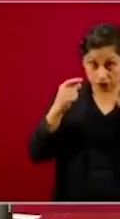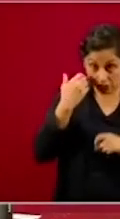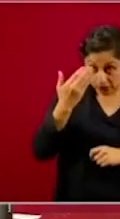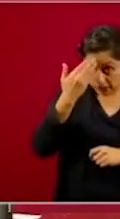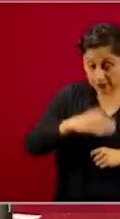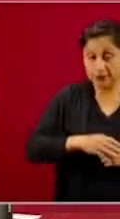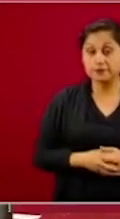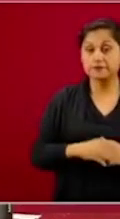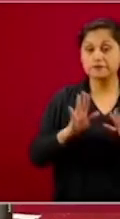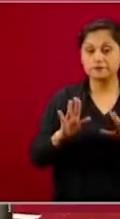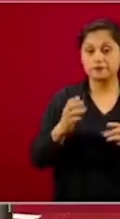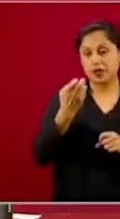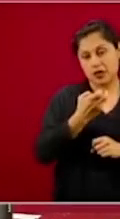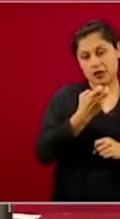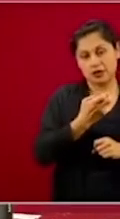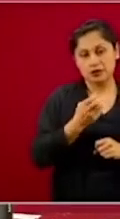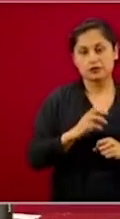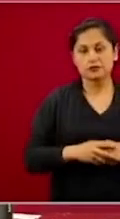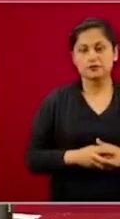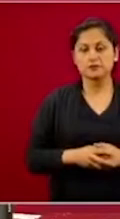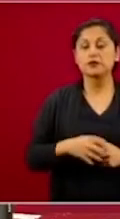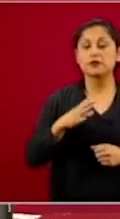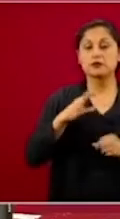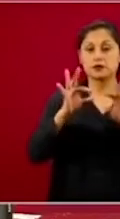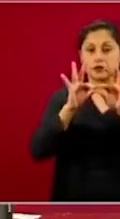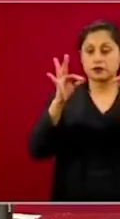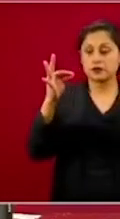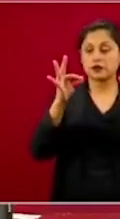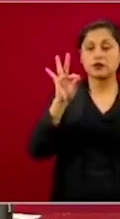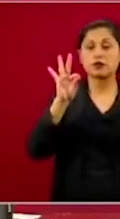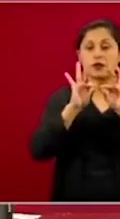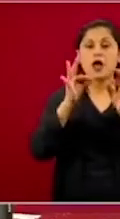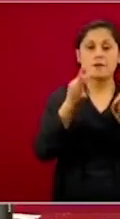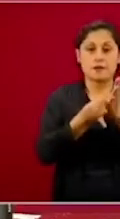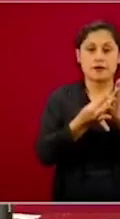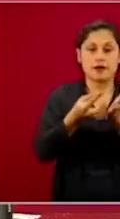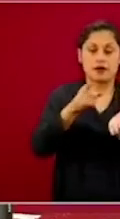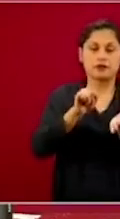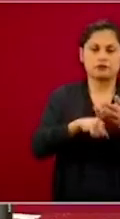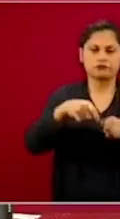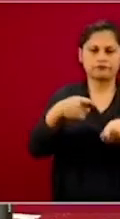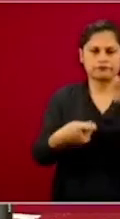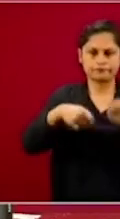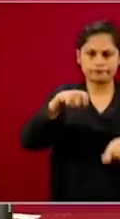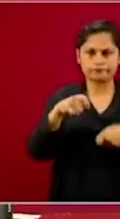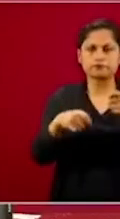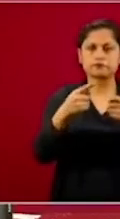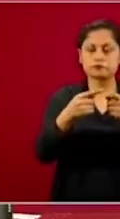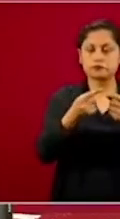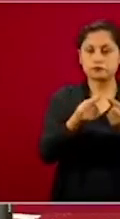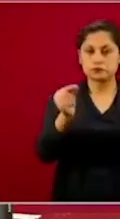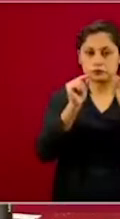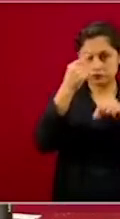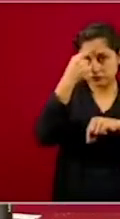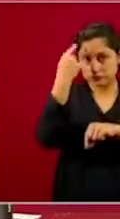no todos son iguales, tienen una barra de un material metálico maleable que hace una especie de molde